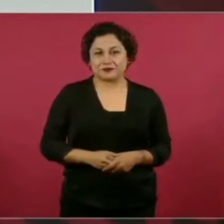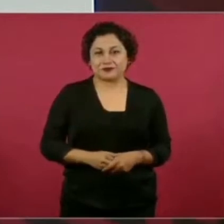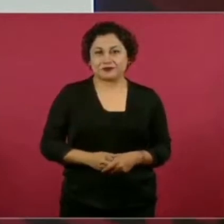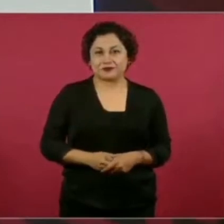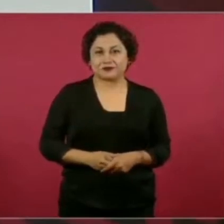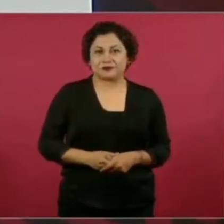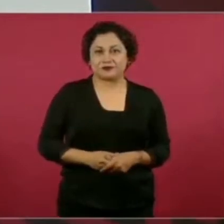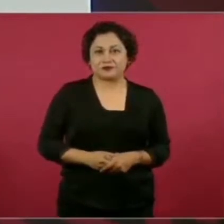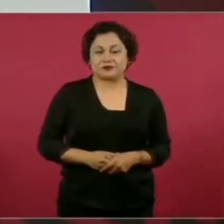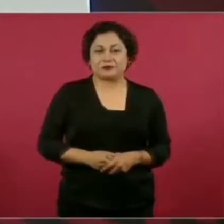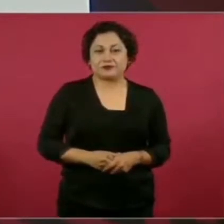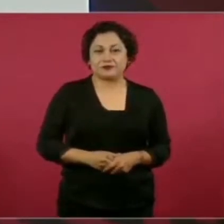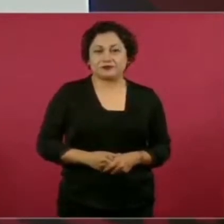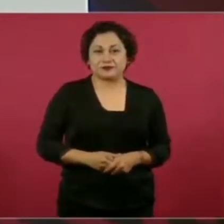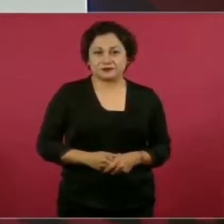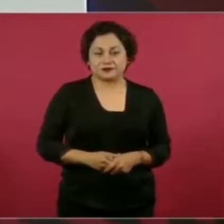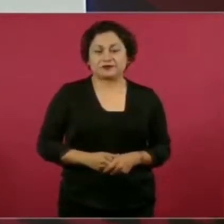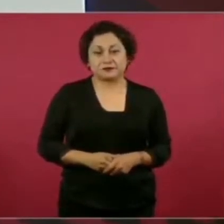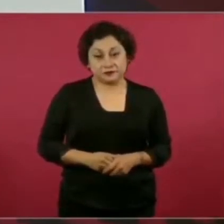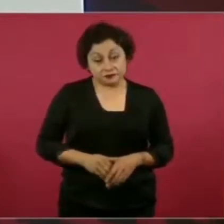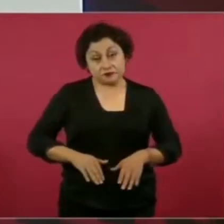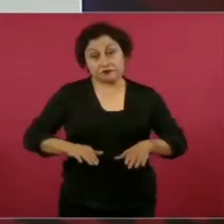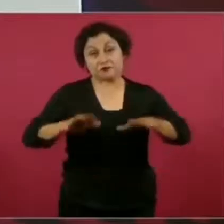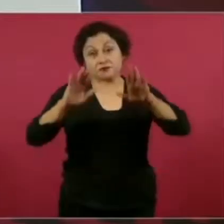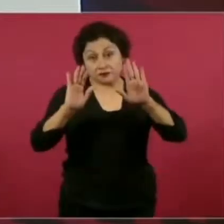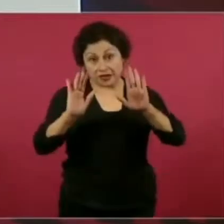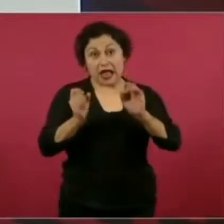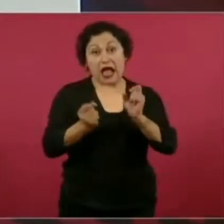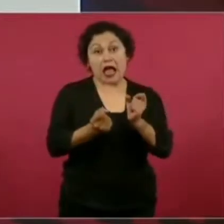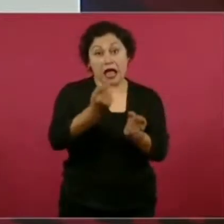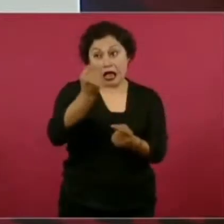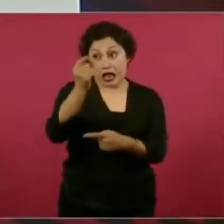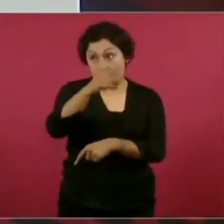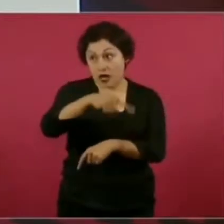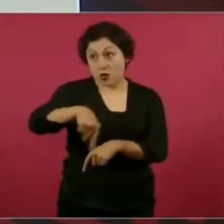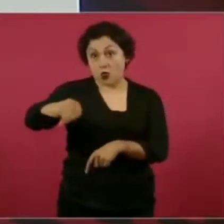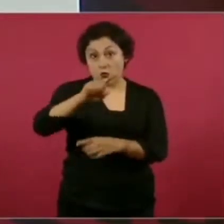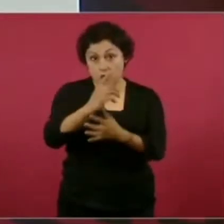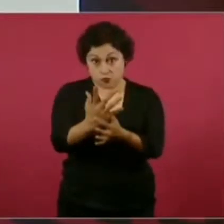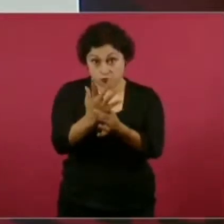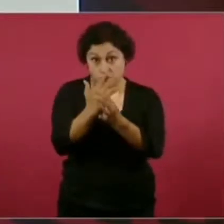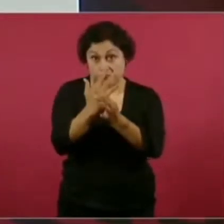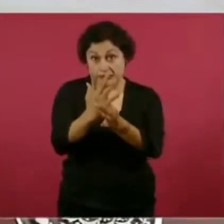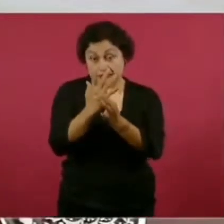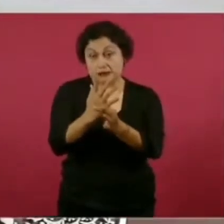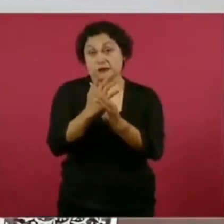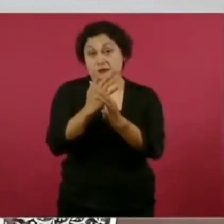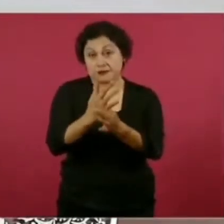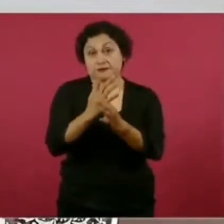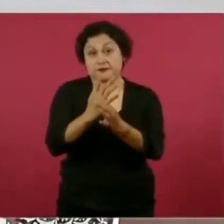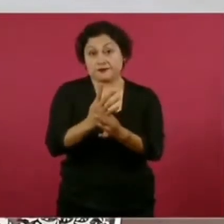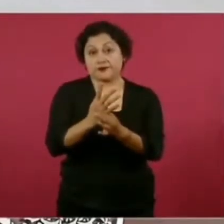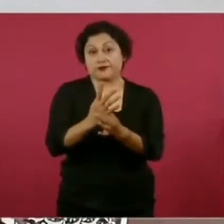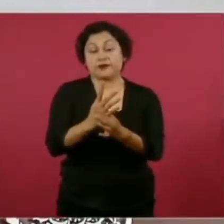Y hay quienes sostienen que la llegada del PAN